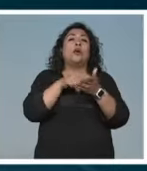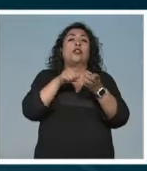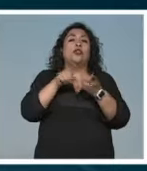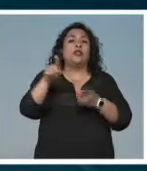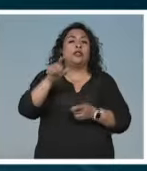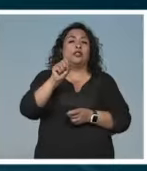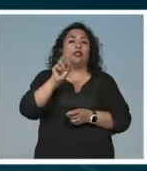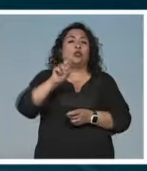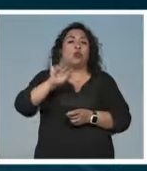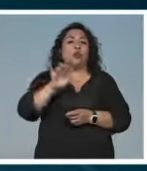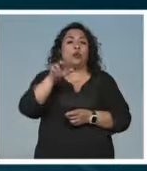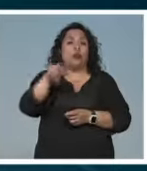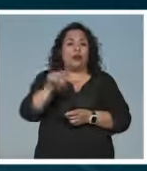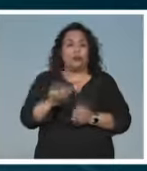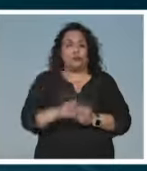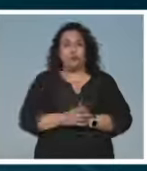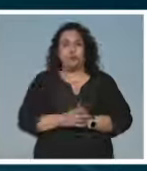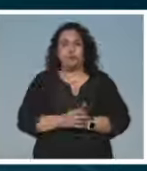Juana.